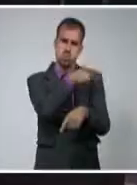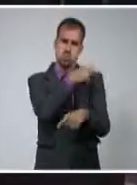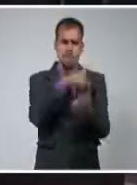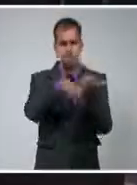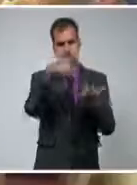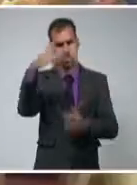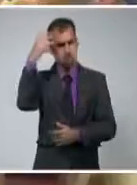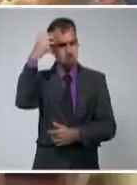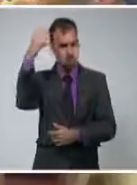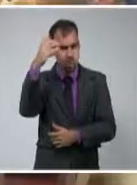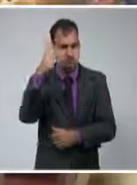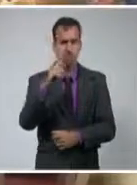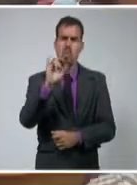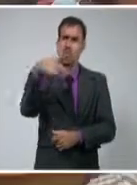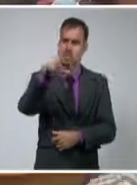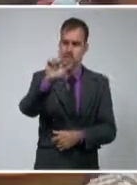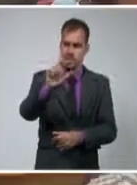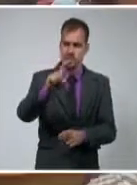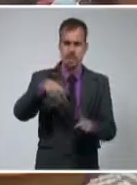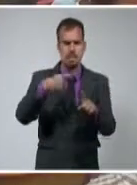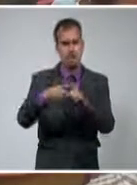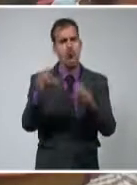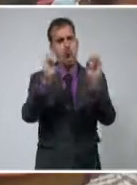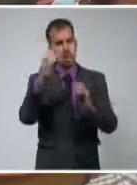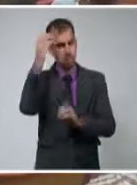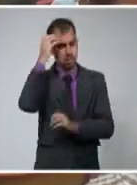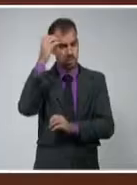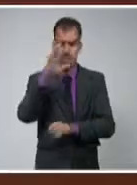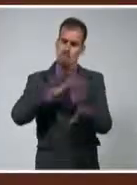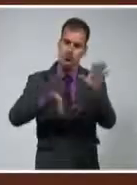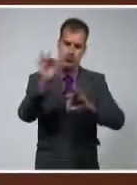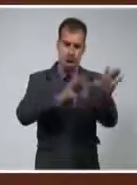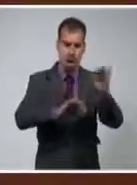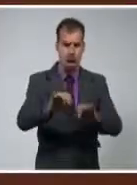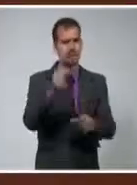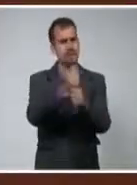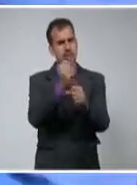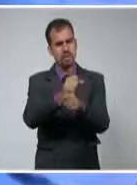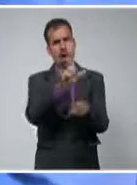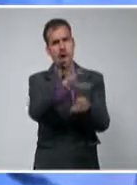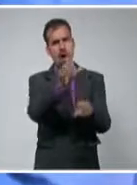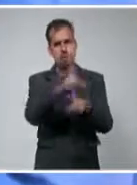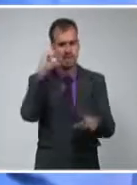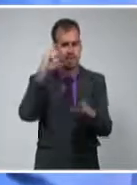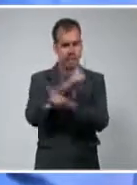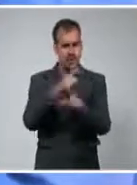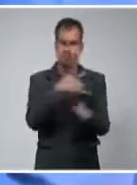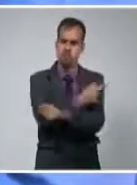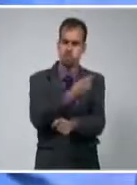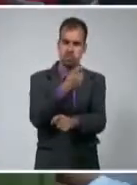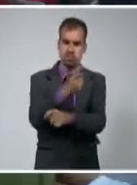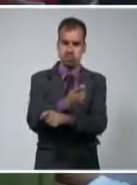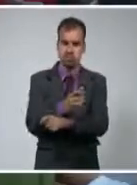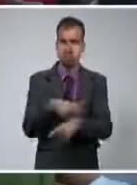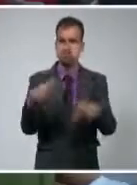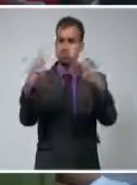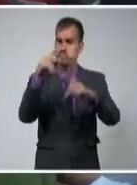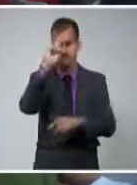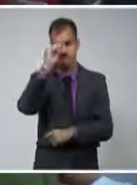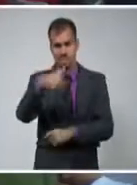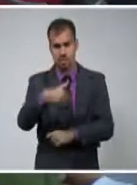Unión de Jóvenes Comunistas y las organizaciones de masas, obreros, campesinos, científicos, maestros, profesionales de la salud y la